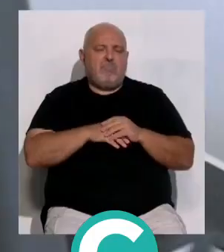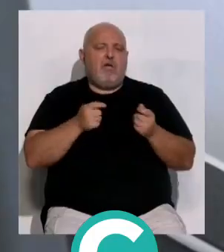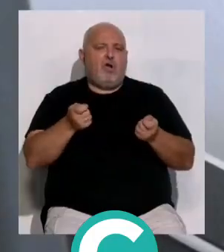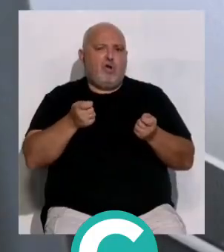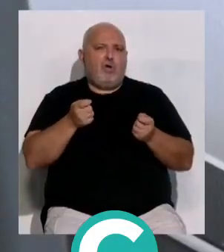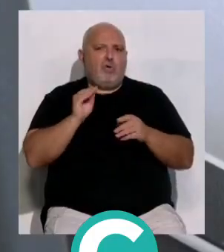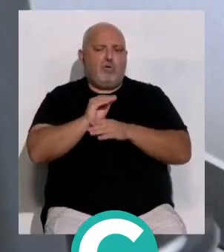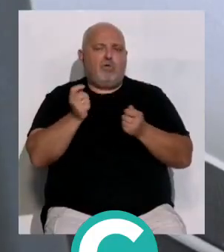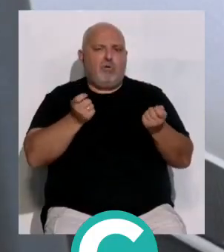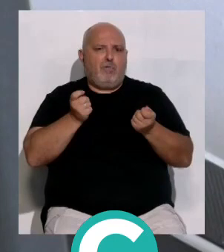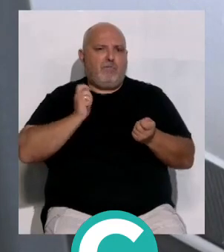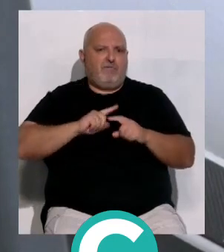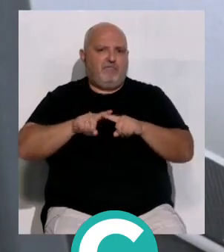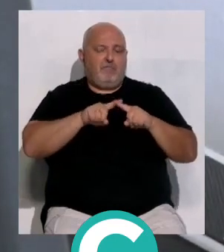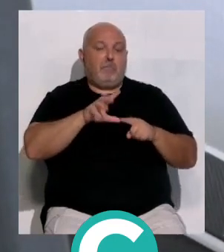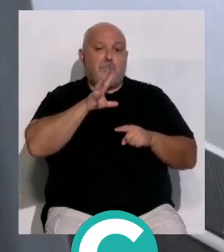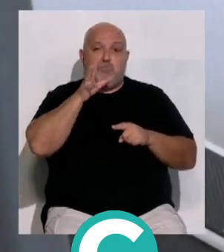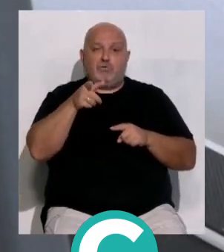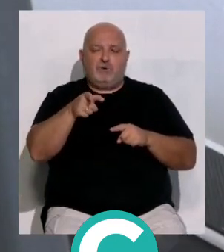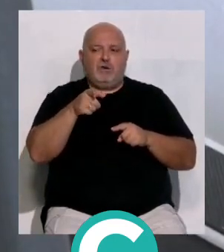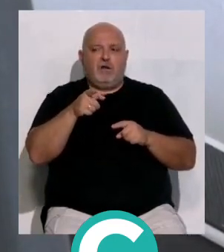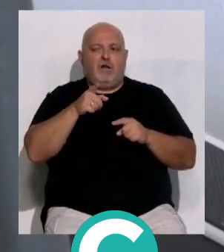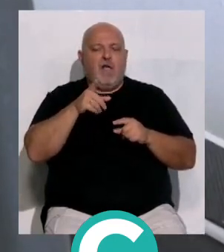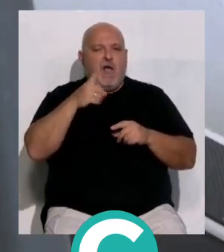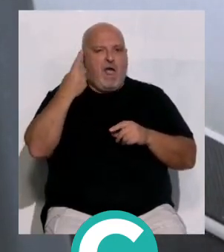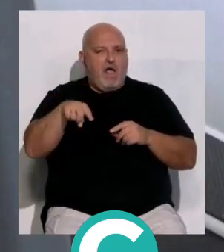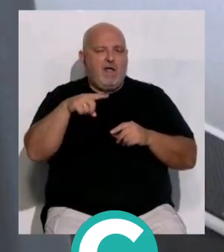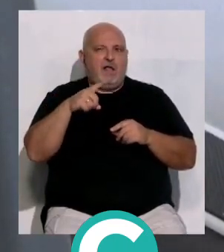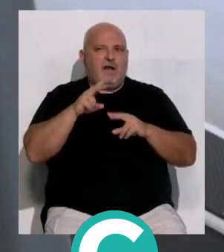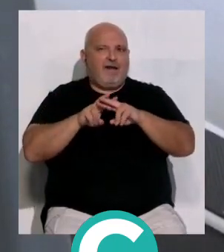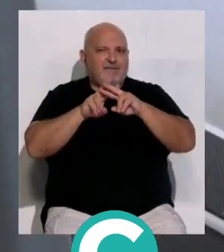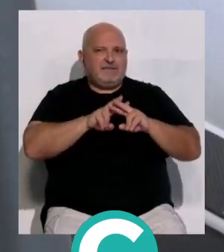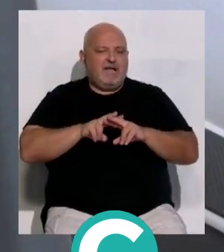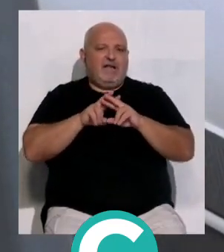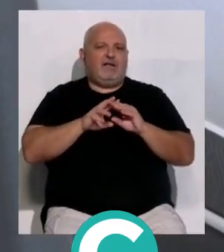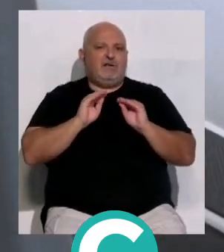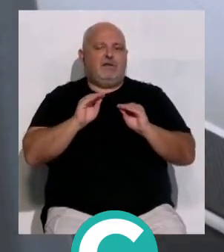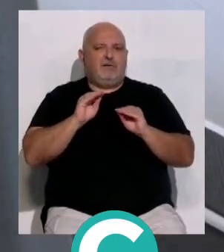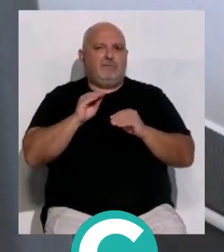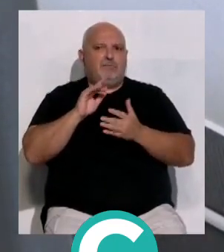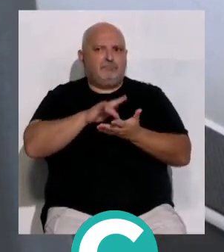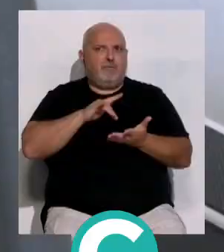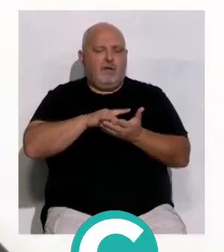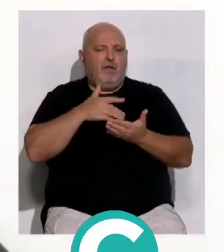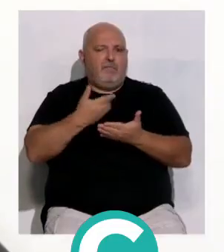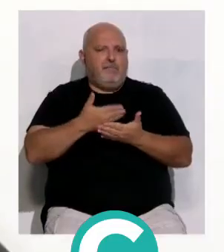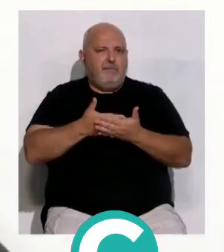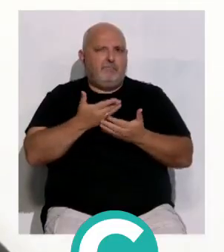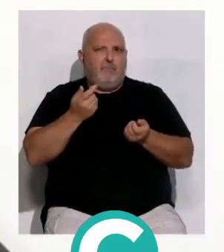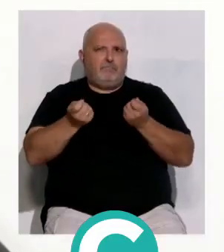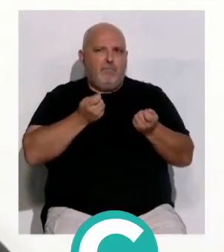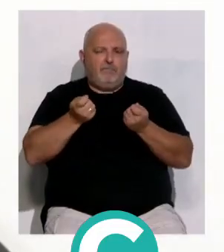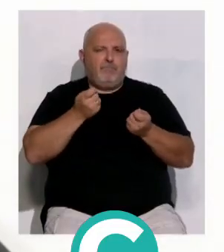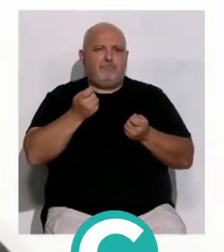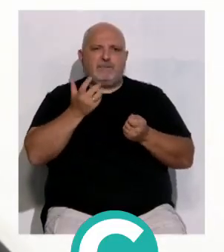controlado y supervisado por los profesionales. Por eso el paciente está monitorizado, por eso se le revisa de manera periódica las constantes, vigilamos todos